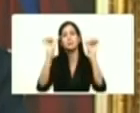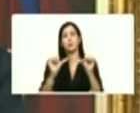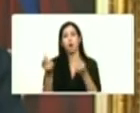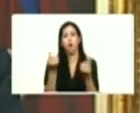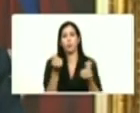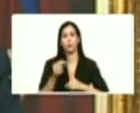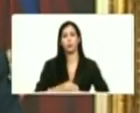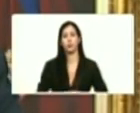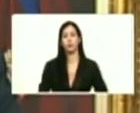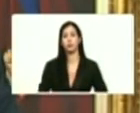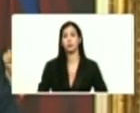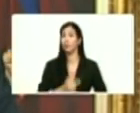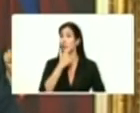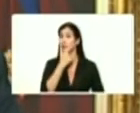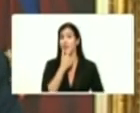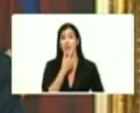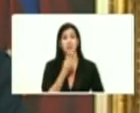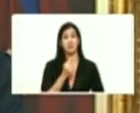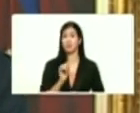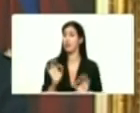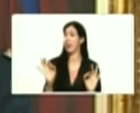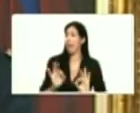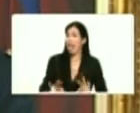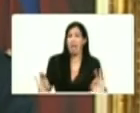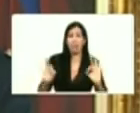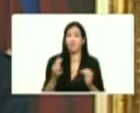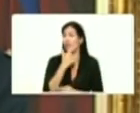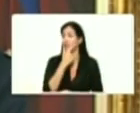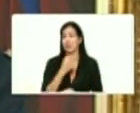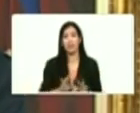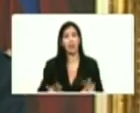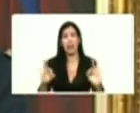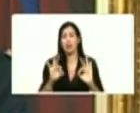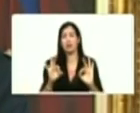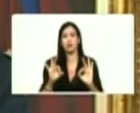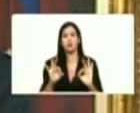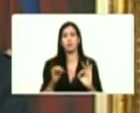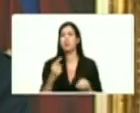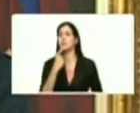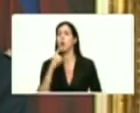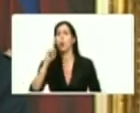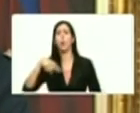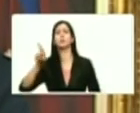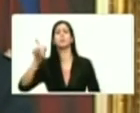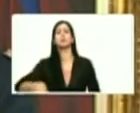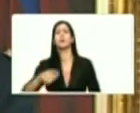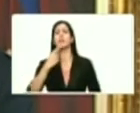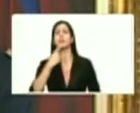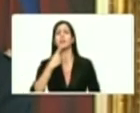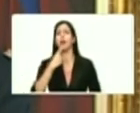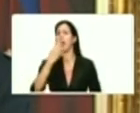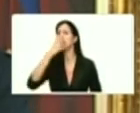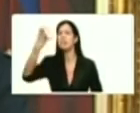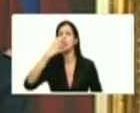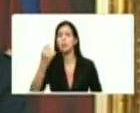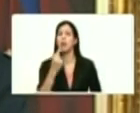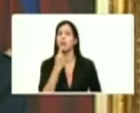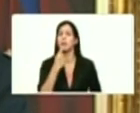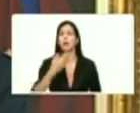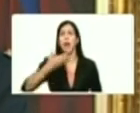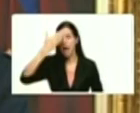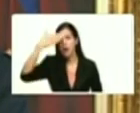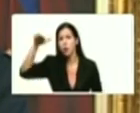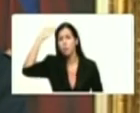nada de esto es fácil que ahora no venga a salir uno pegando gritos y otro lo quito por allá y Ramos Alú